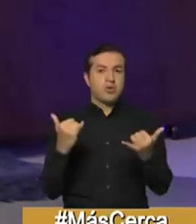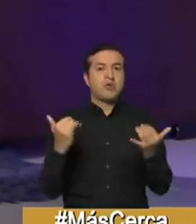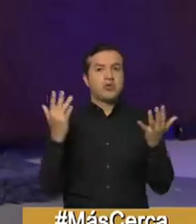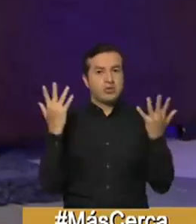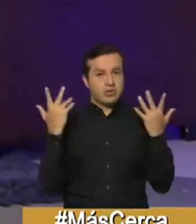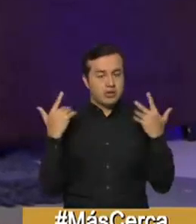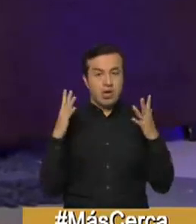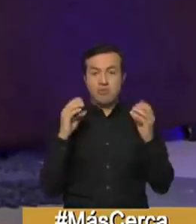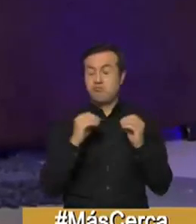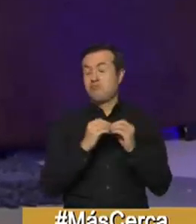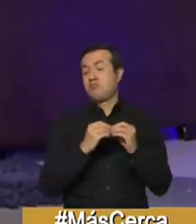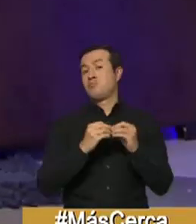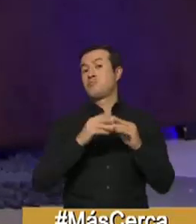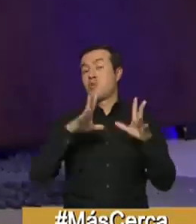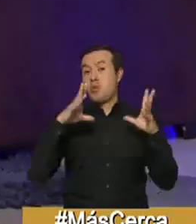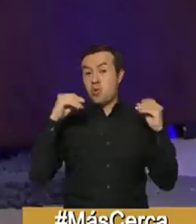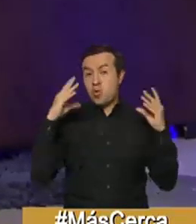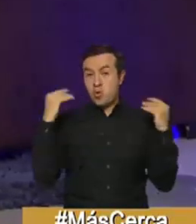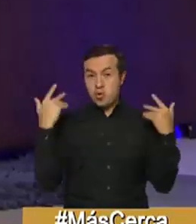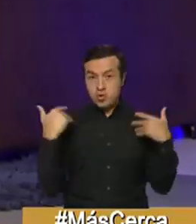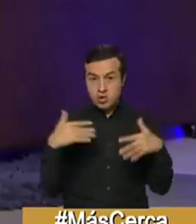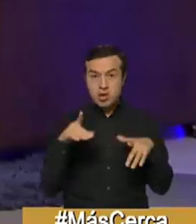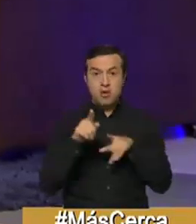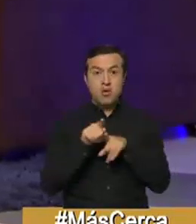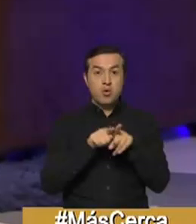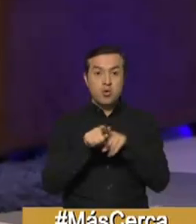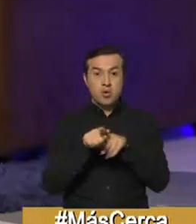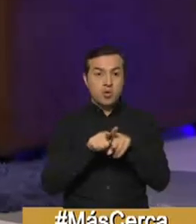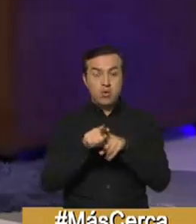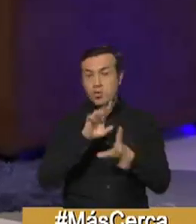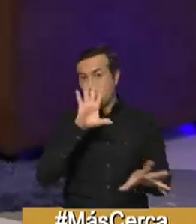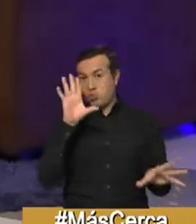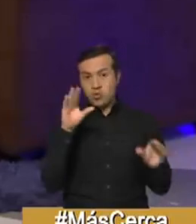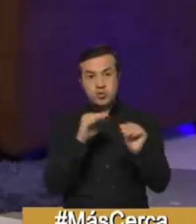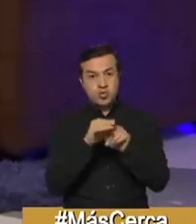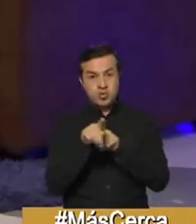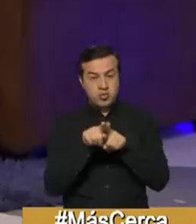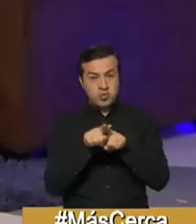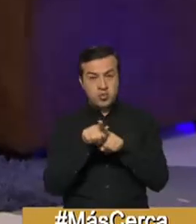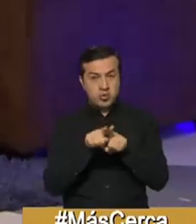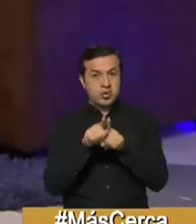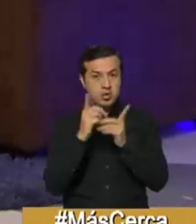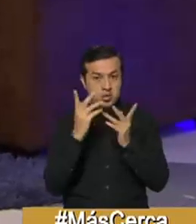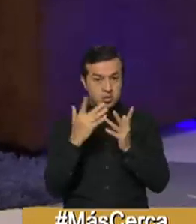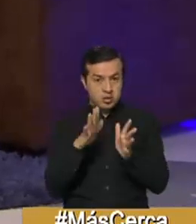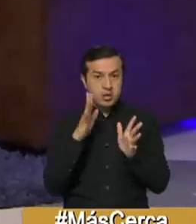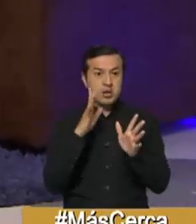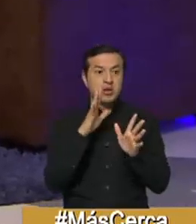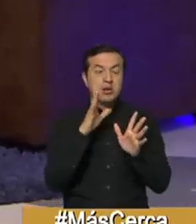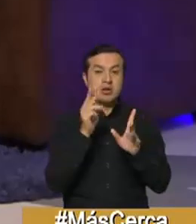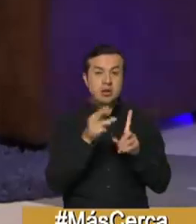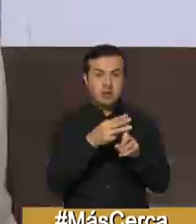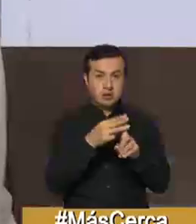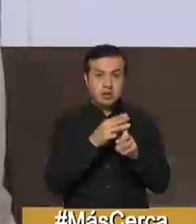ha estallado, ¿no? Apareció el concurso en todos los medios tradicionales, aparte del